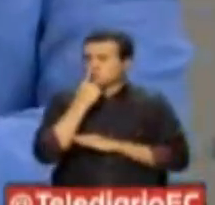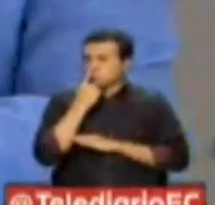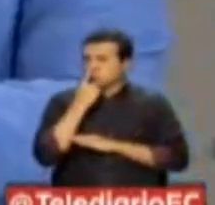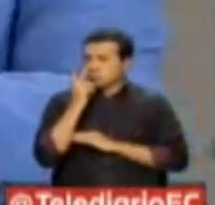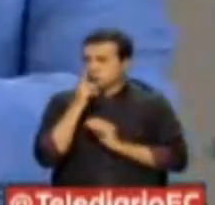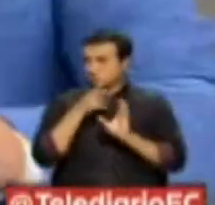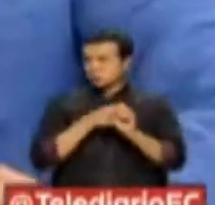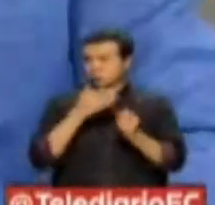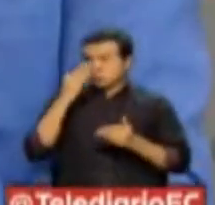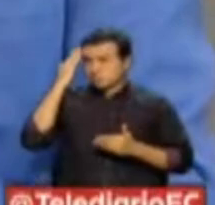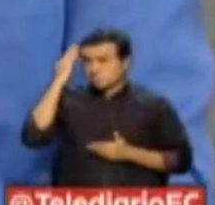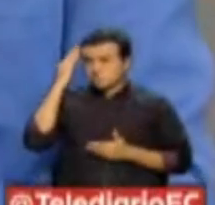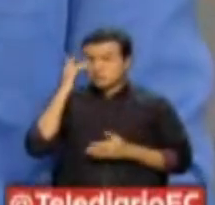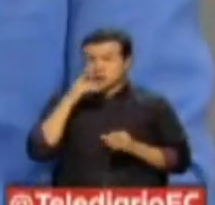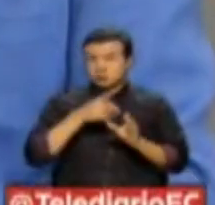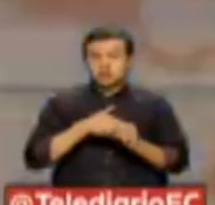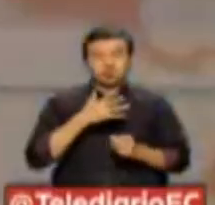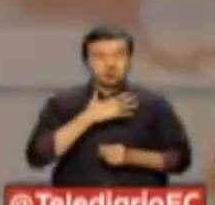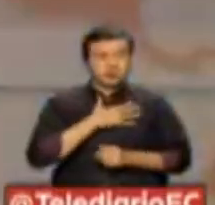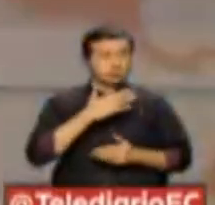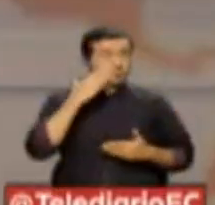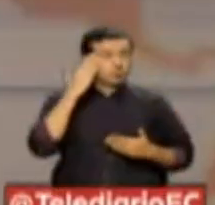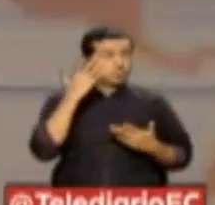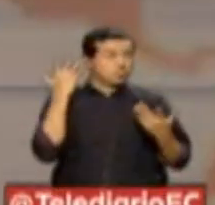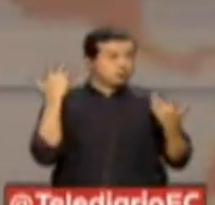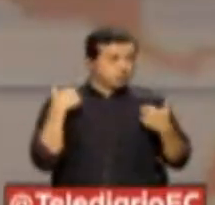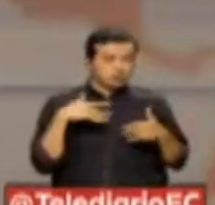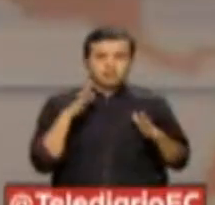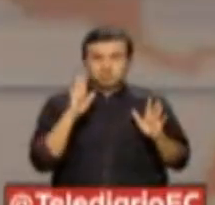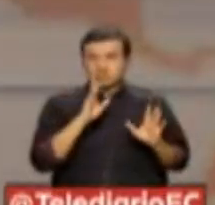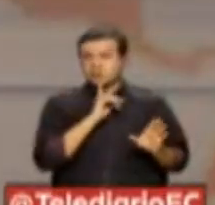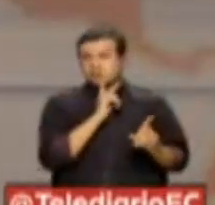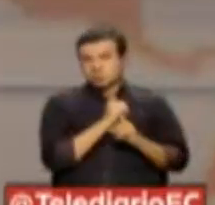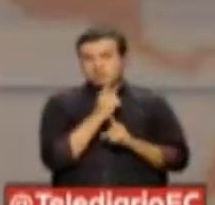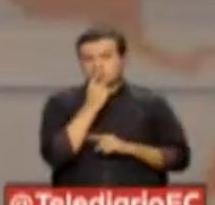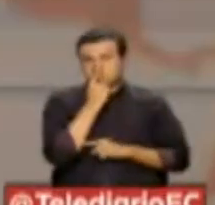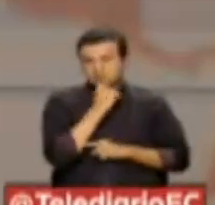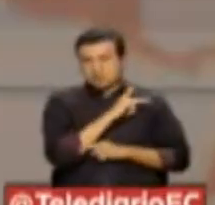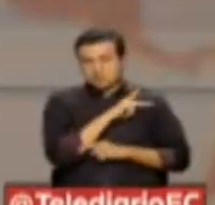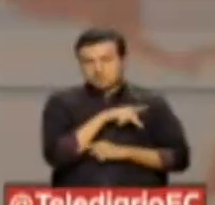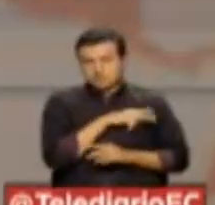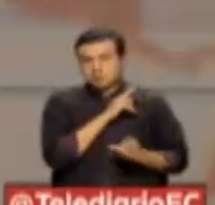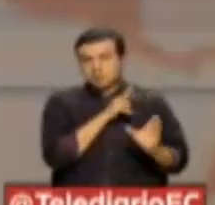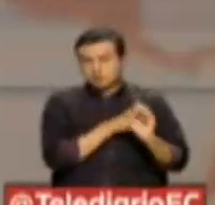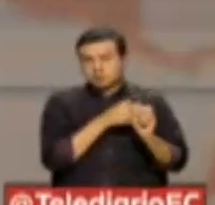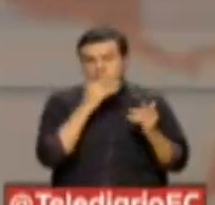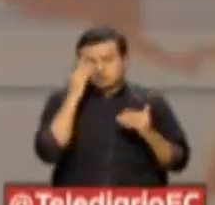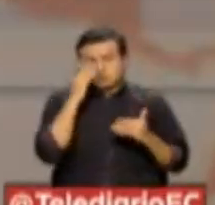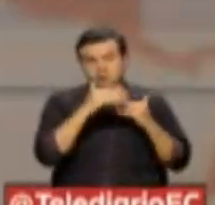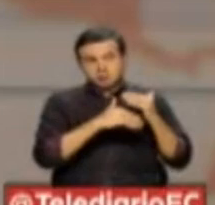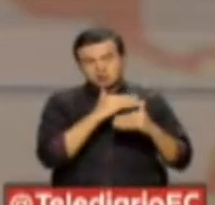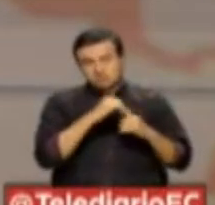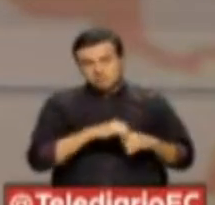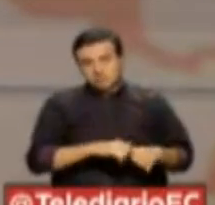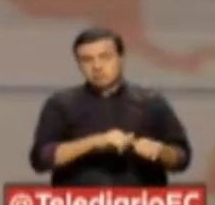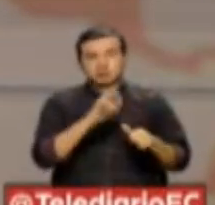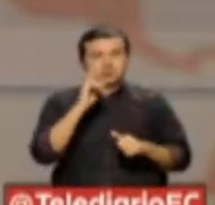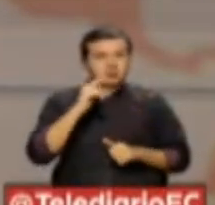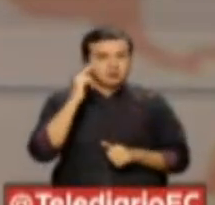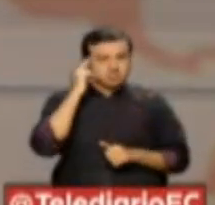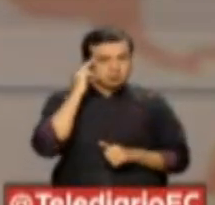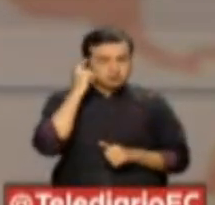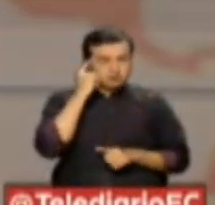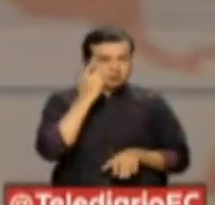participar en la competencia soy un actor político y por supuesto estoy interesado en participar en este proceso desde la lógica